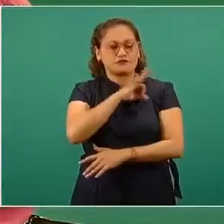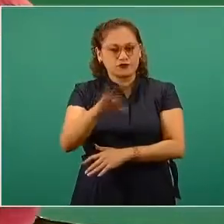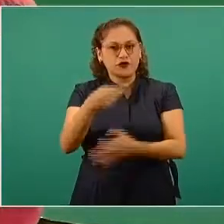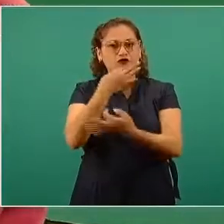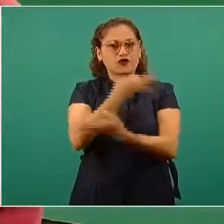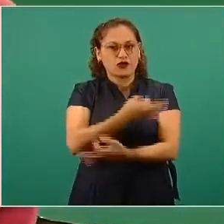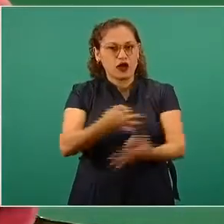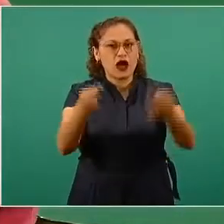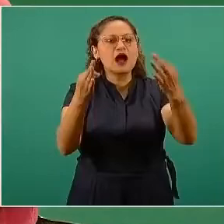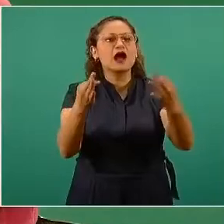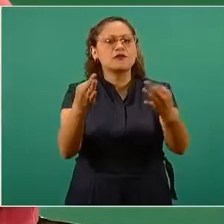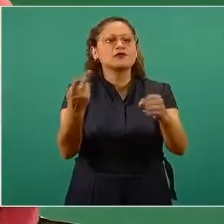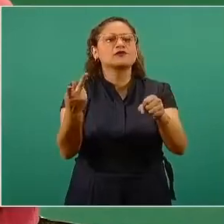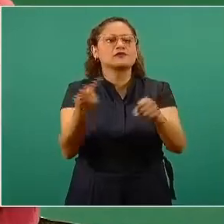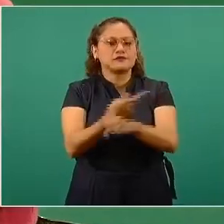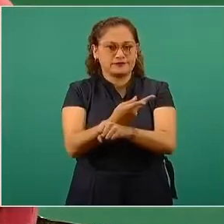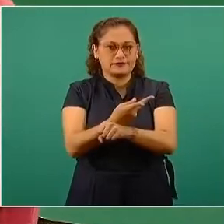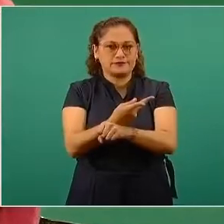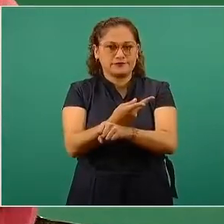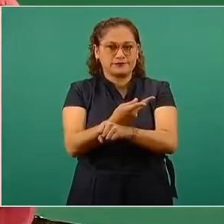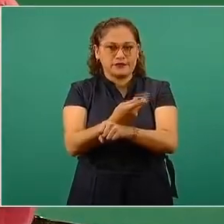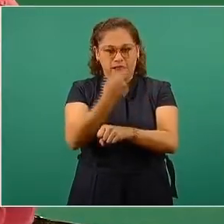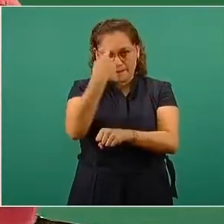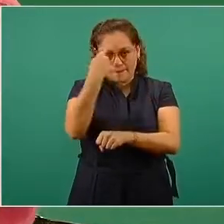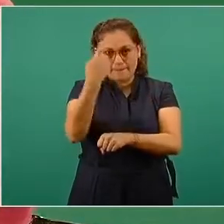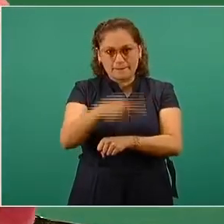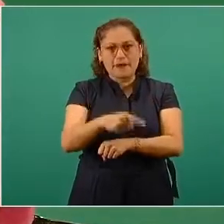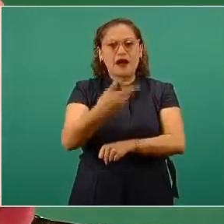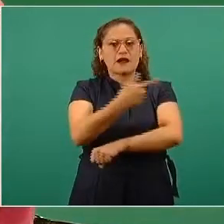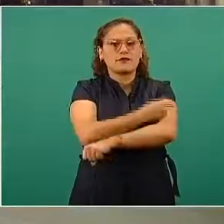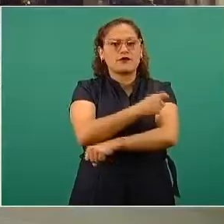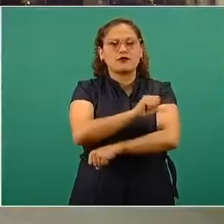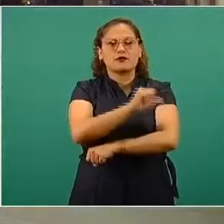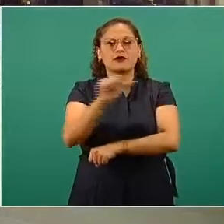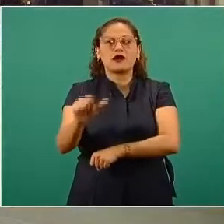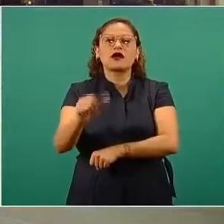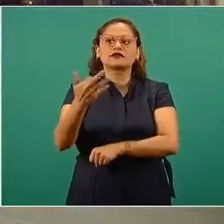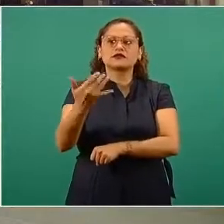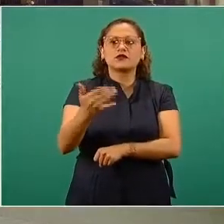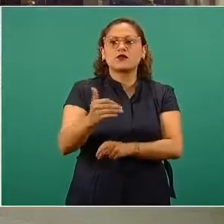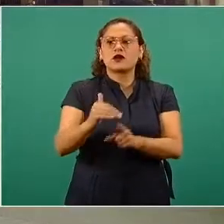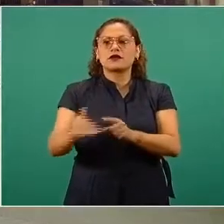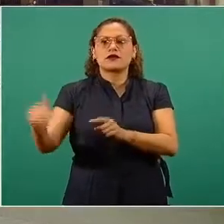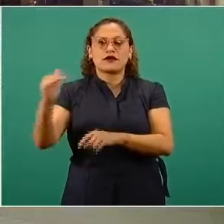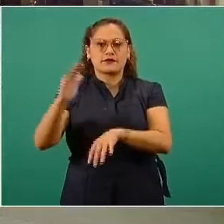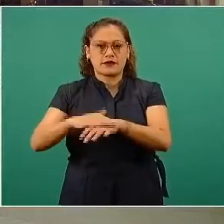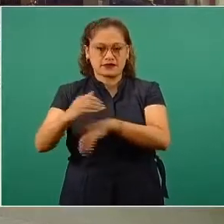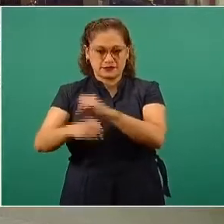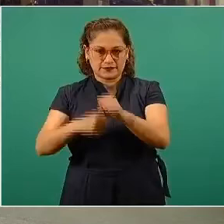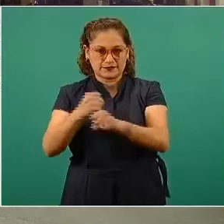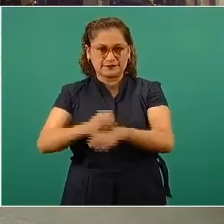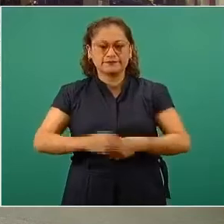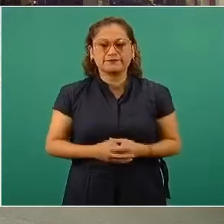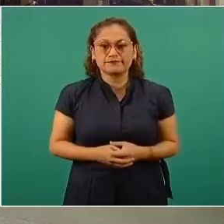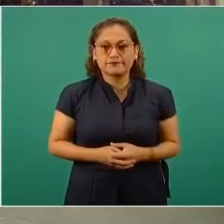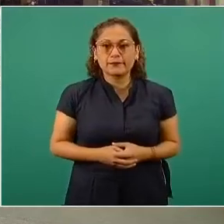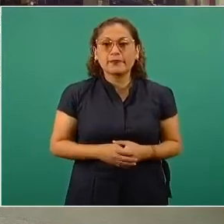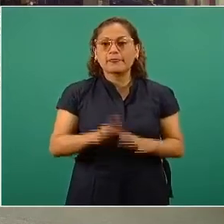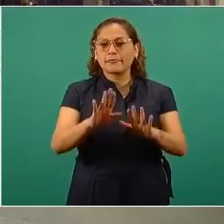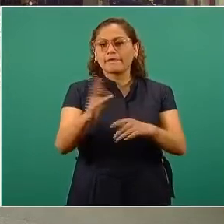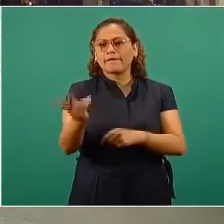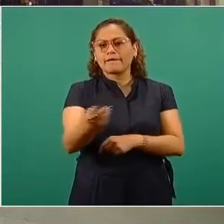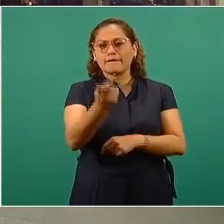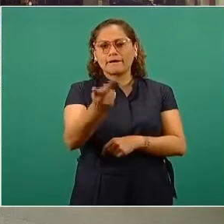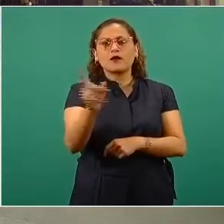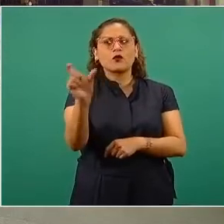el inicio de vacunación en personas de 50 y más. Una pregunta más. Cuando se inicie